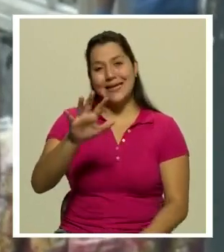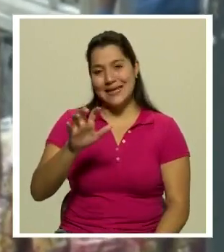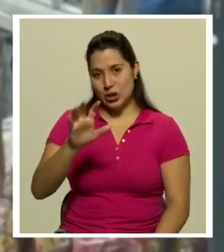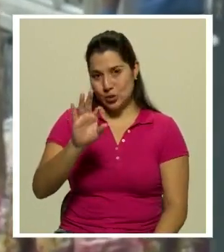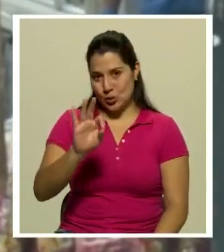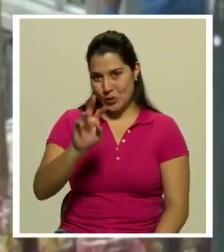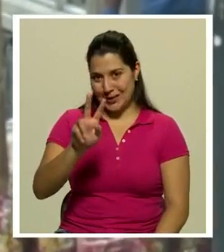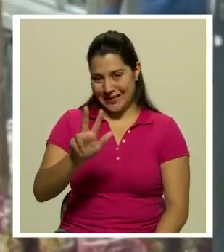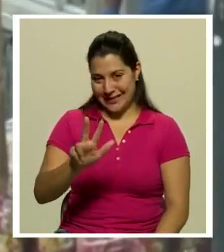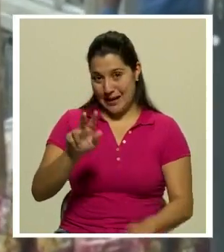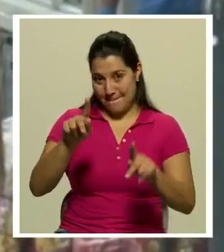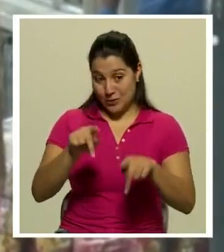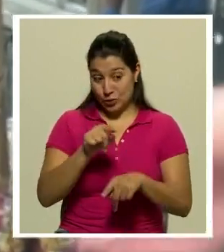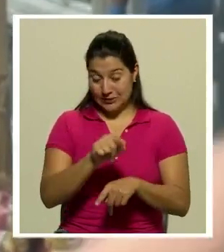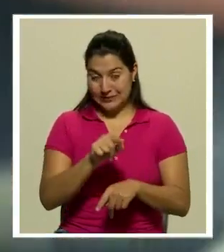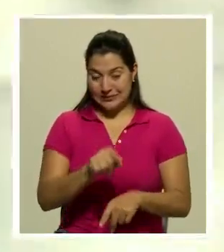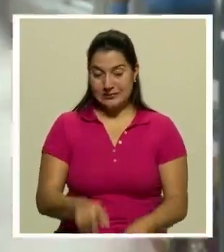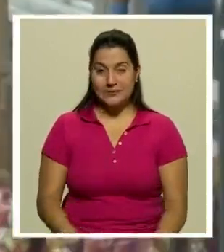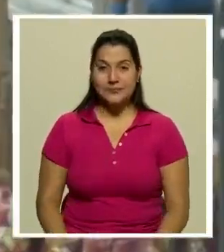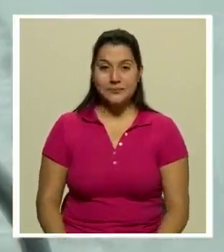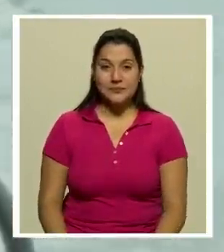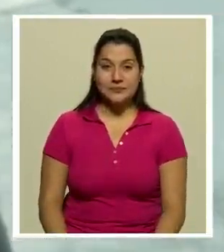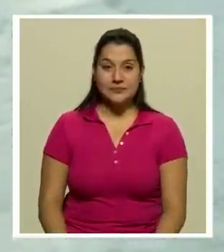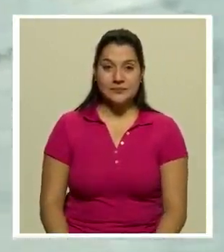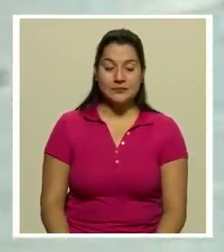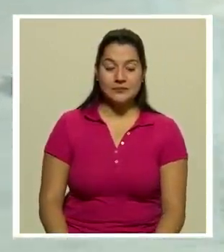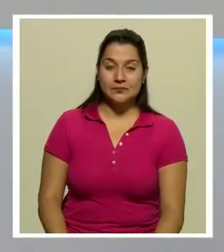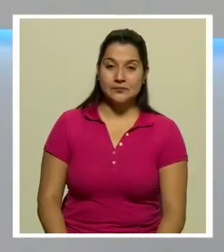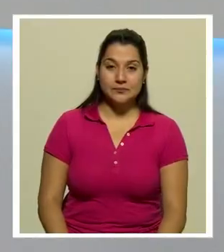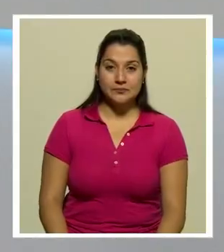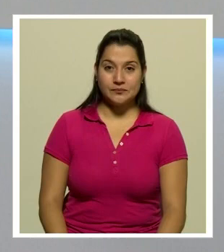54.593 personas en esta provincia.